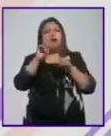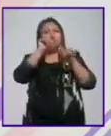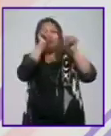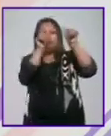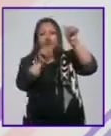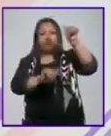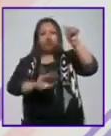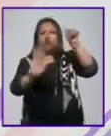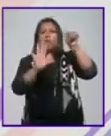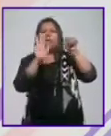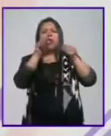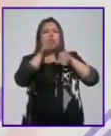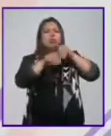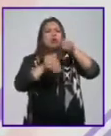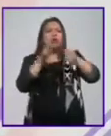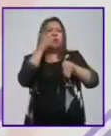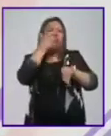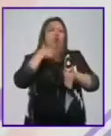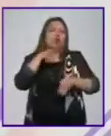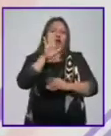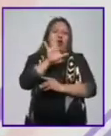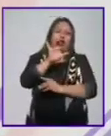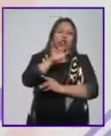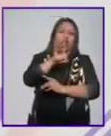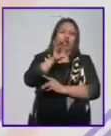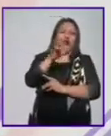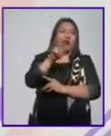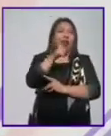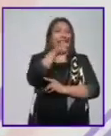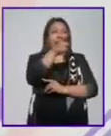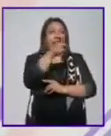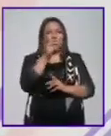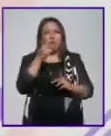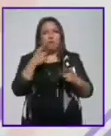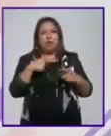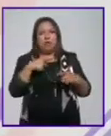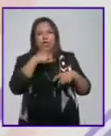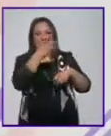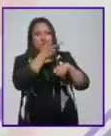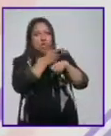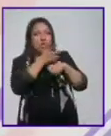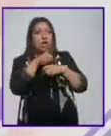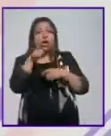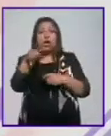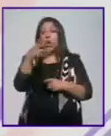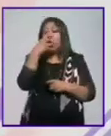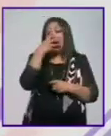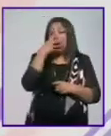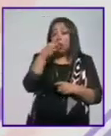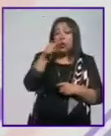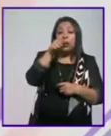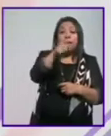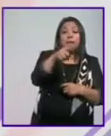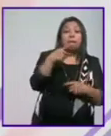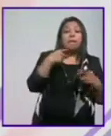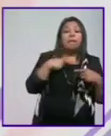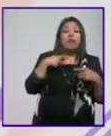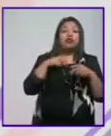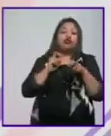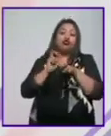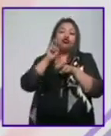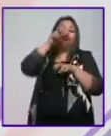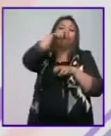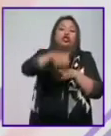es más como una coreografía. Entonces este es el gringo, allá está el coyote, y las personas que se están brincando la